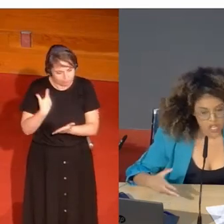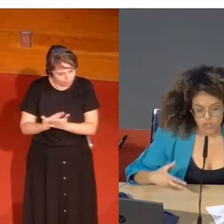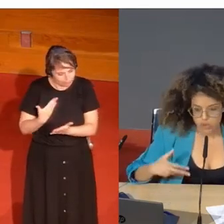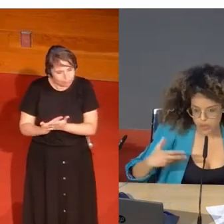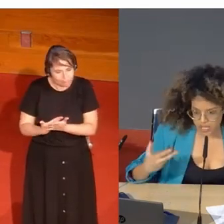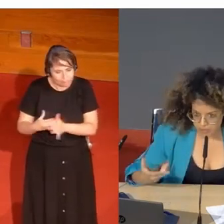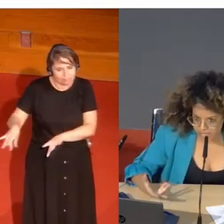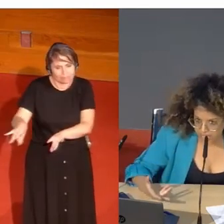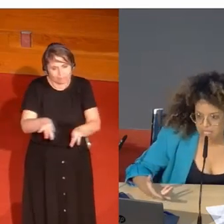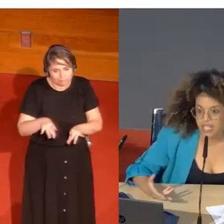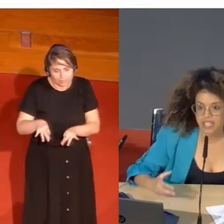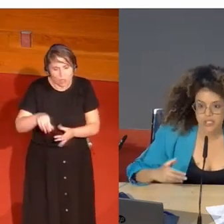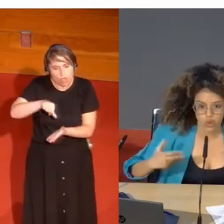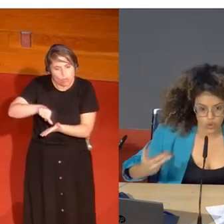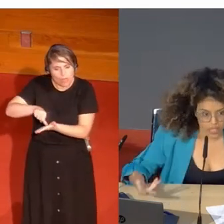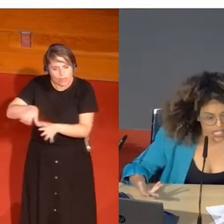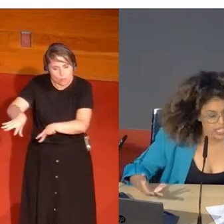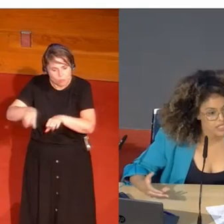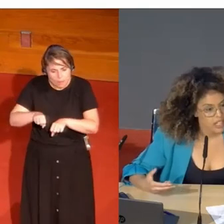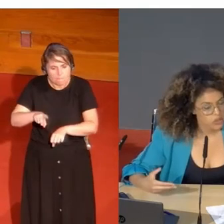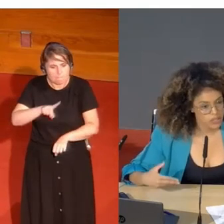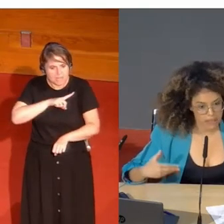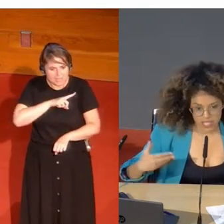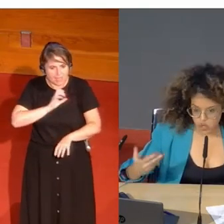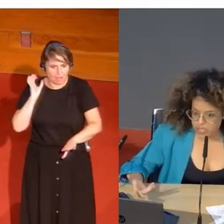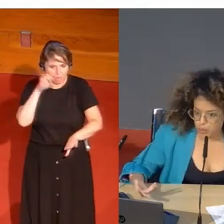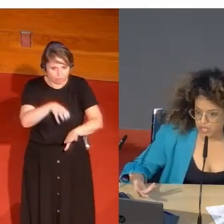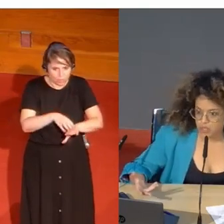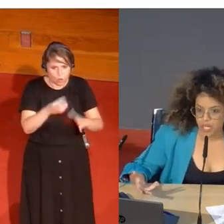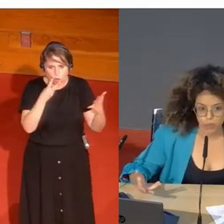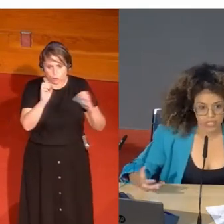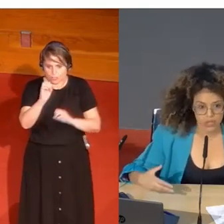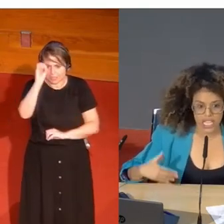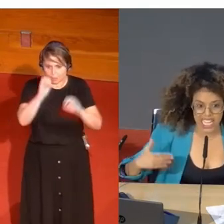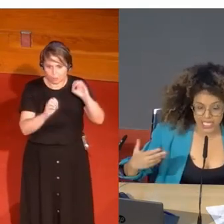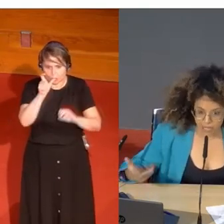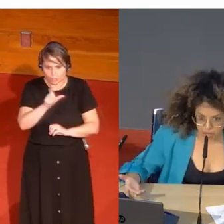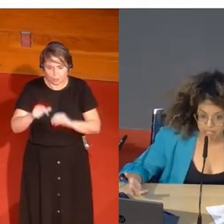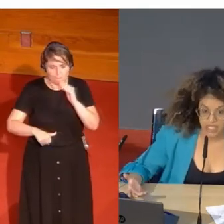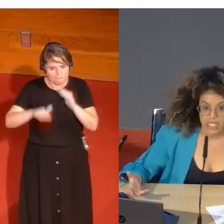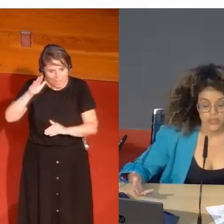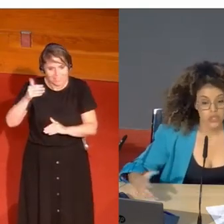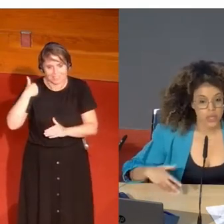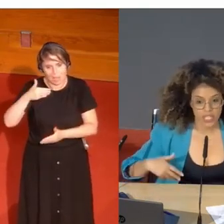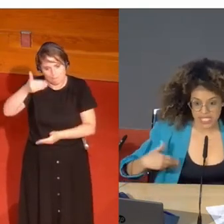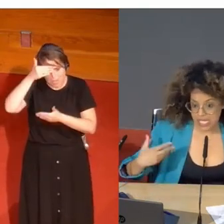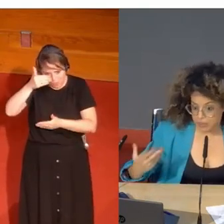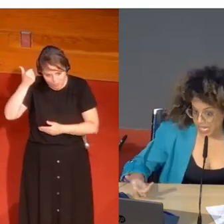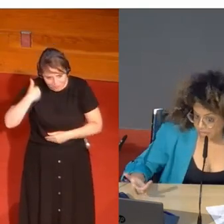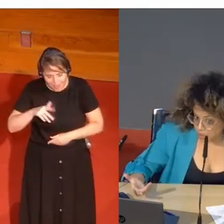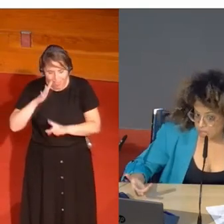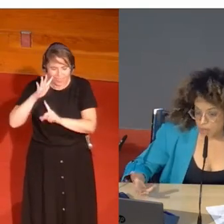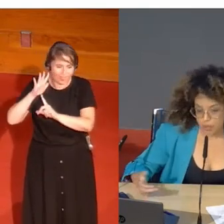documentar son ciudades militarizadas colonizadas donde más del 80% de la población ya es marroquí donde hay